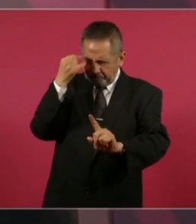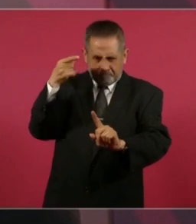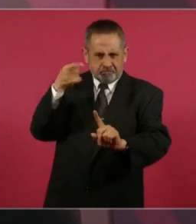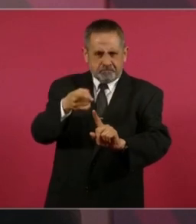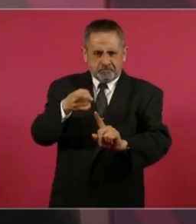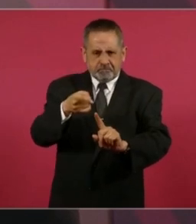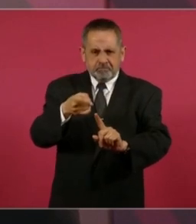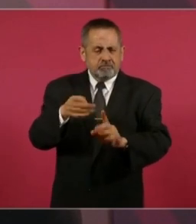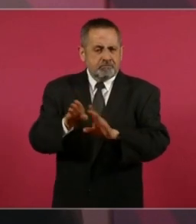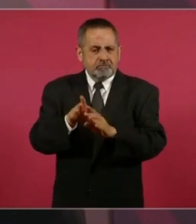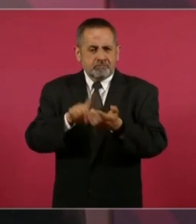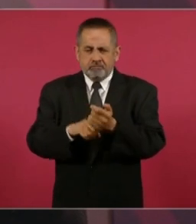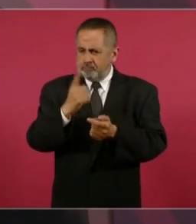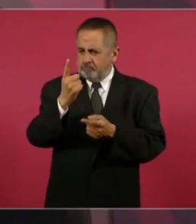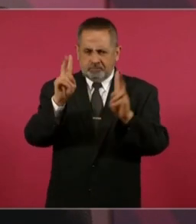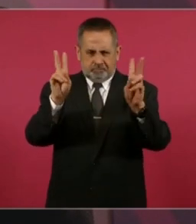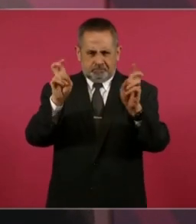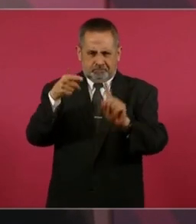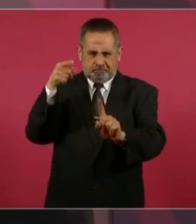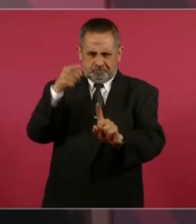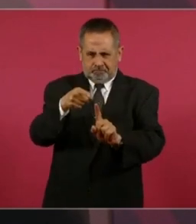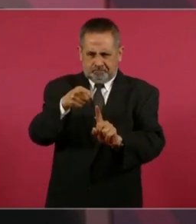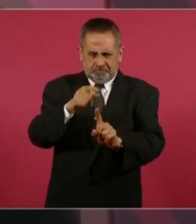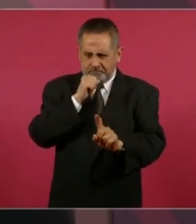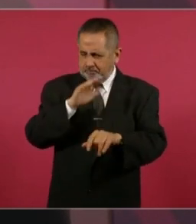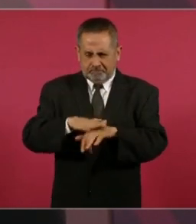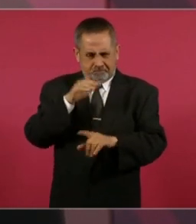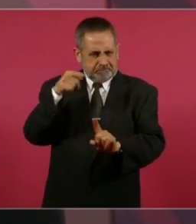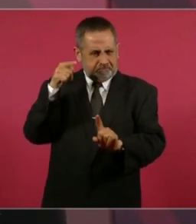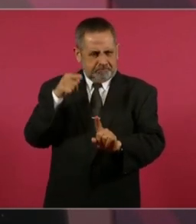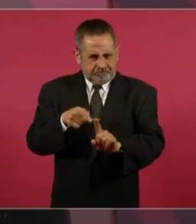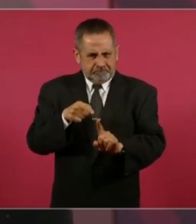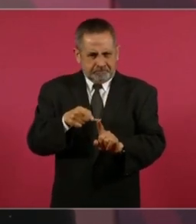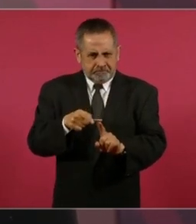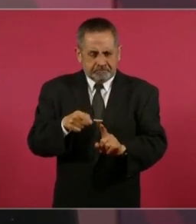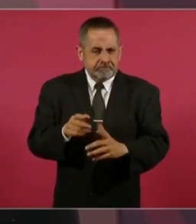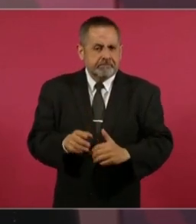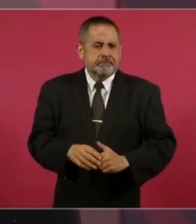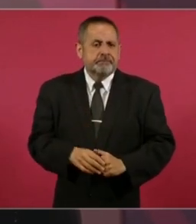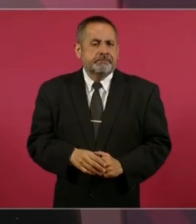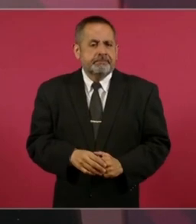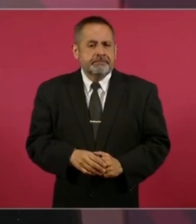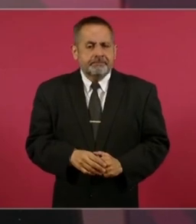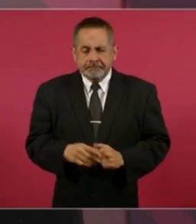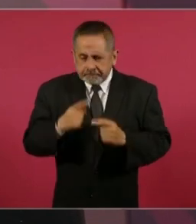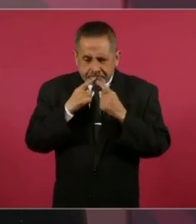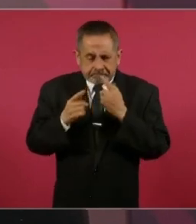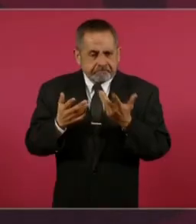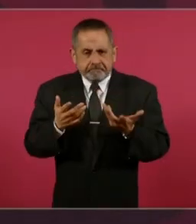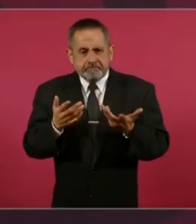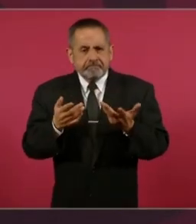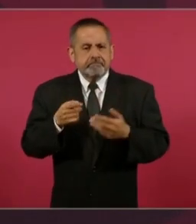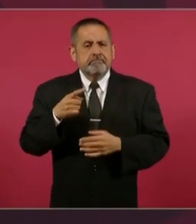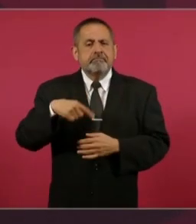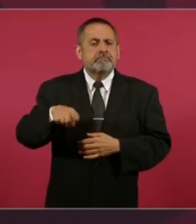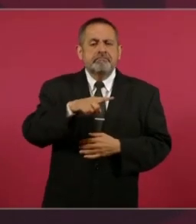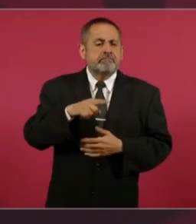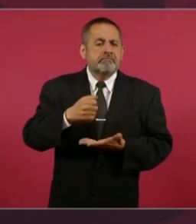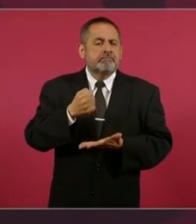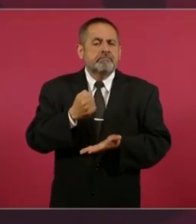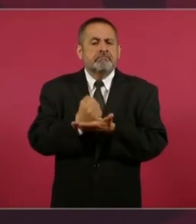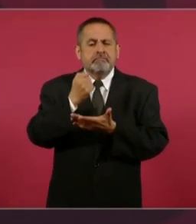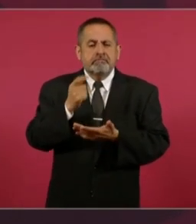propósito un tema en la agenda aprobar